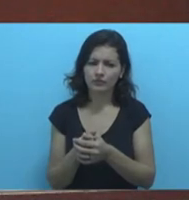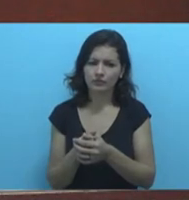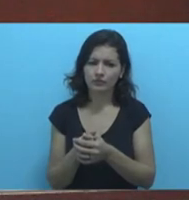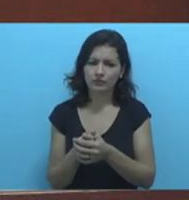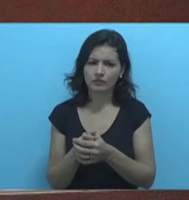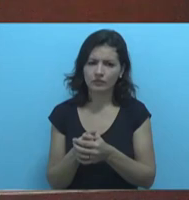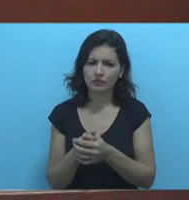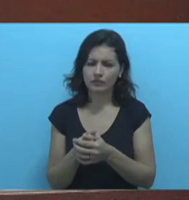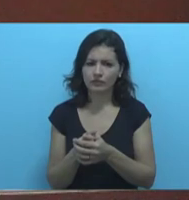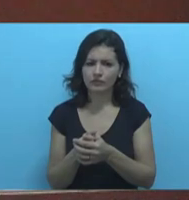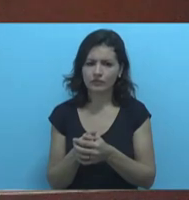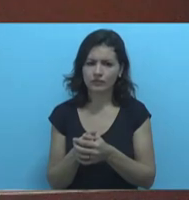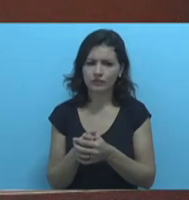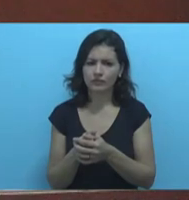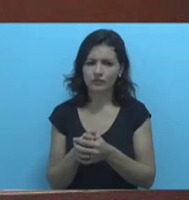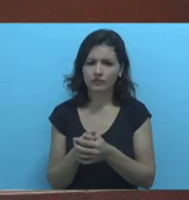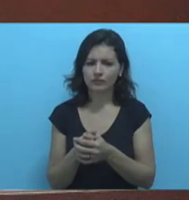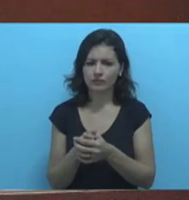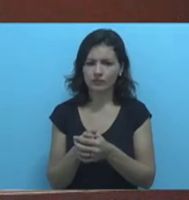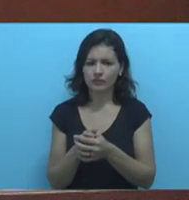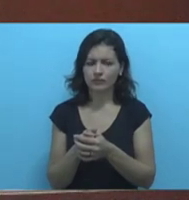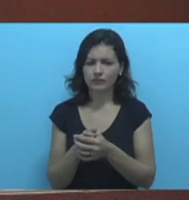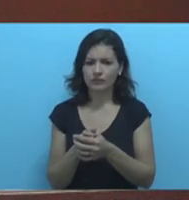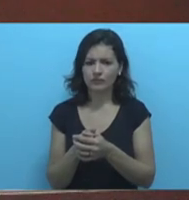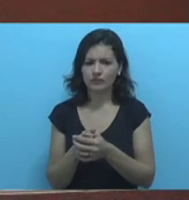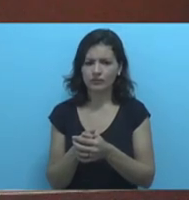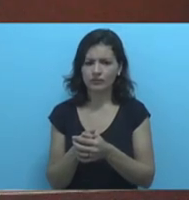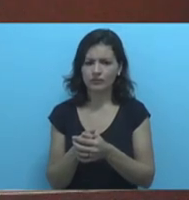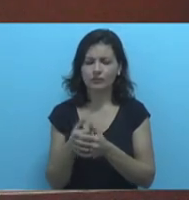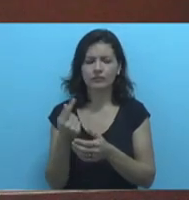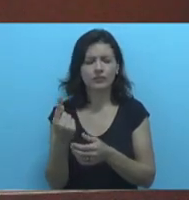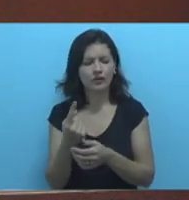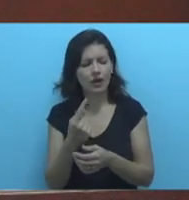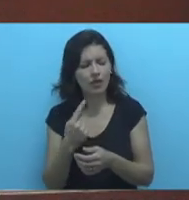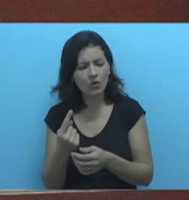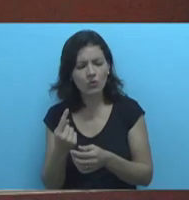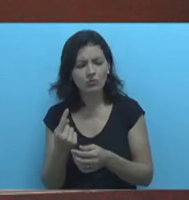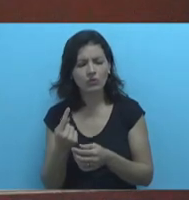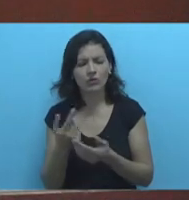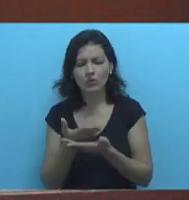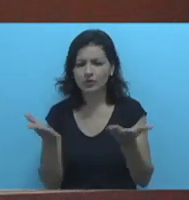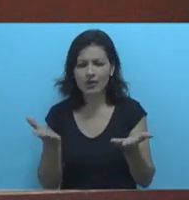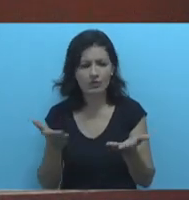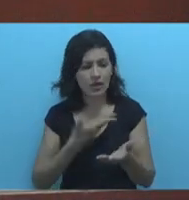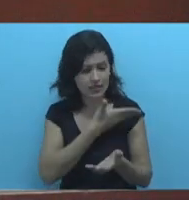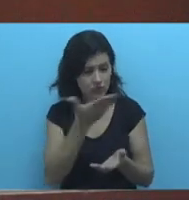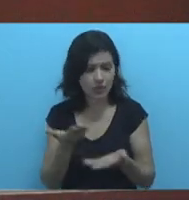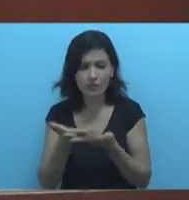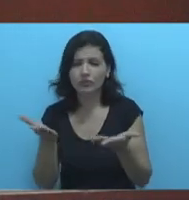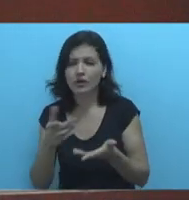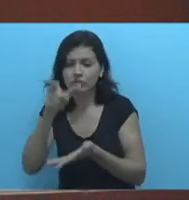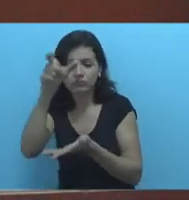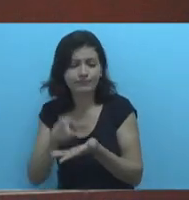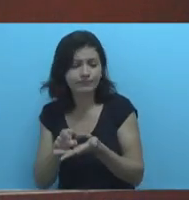queda hacia la sociedad por lo que hacemos, por lo que somos, por lo que dejamos.